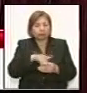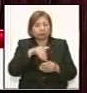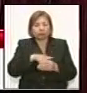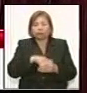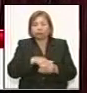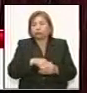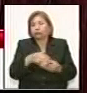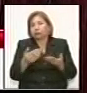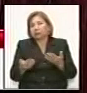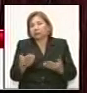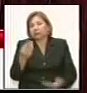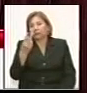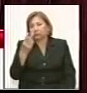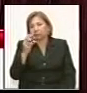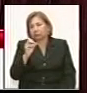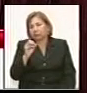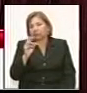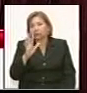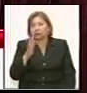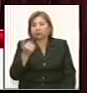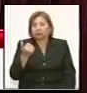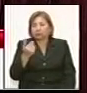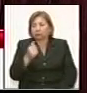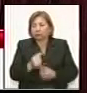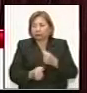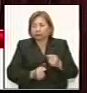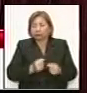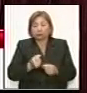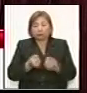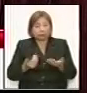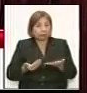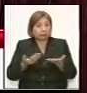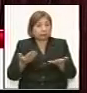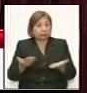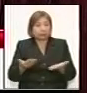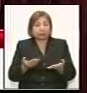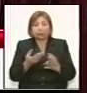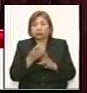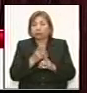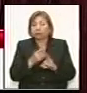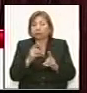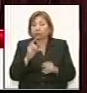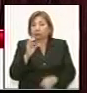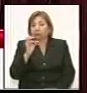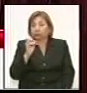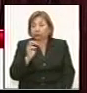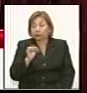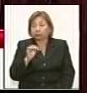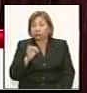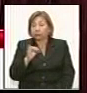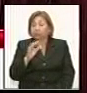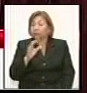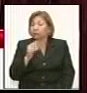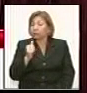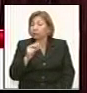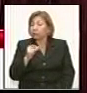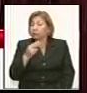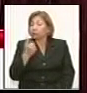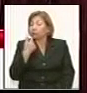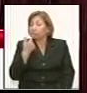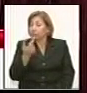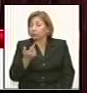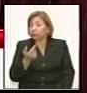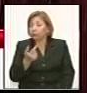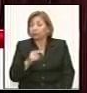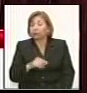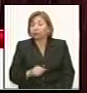había gobernado pues 15 o 20 años. Y eso funcionó en República Dominicana. Entonces, yo creo que la metodología